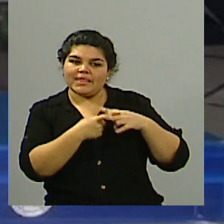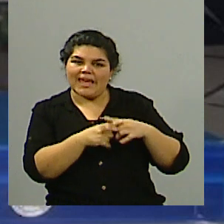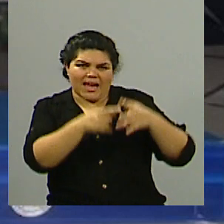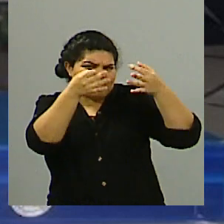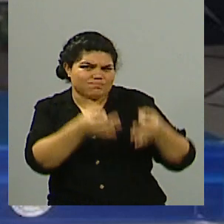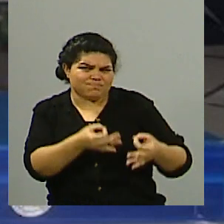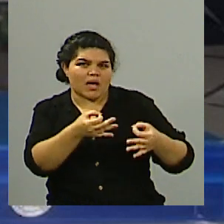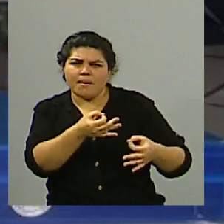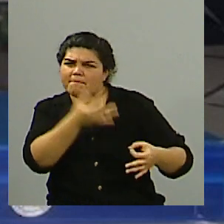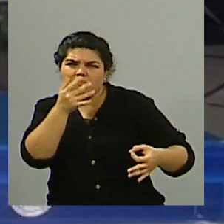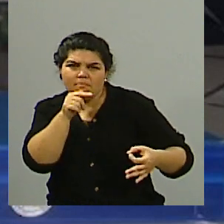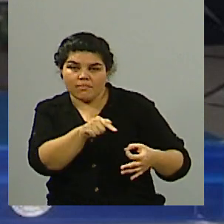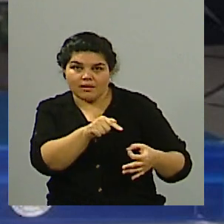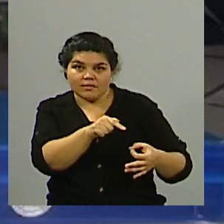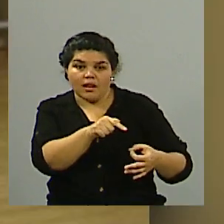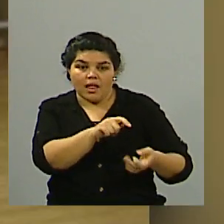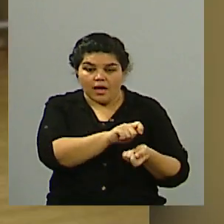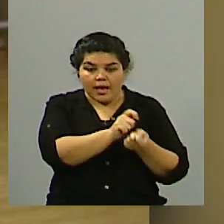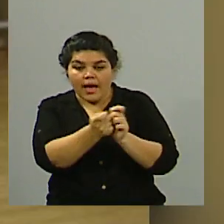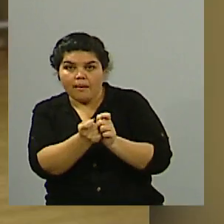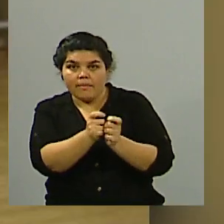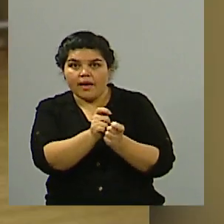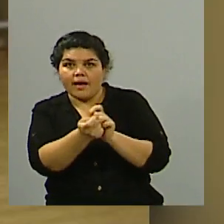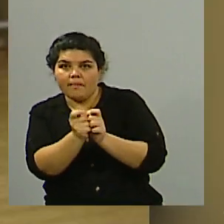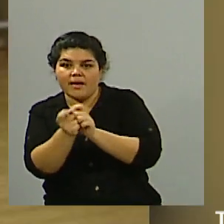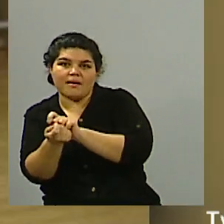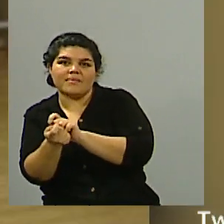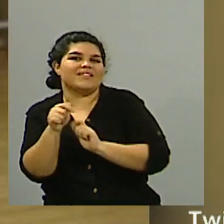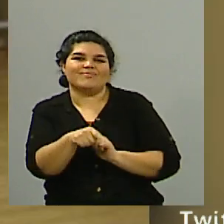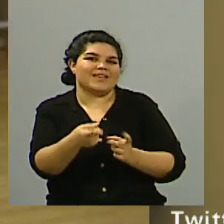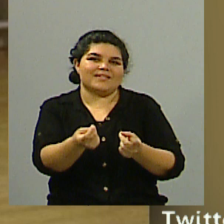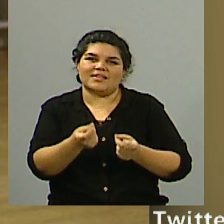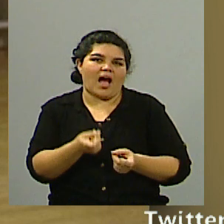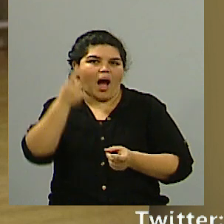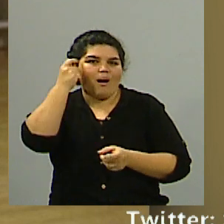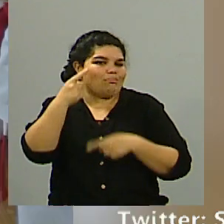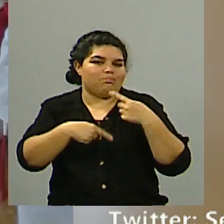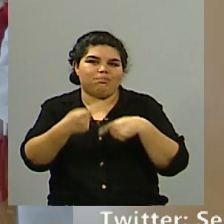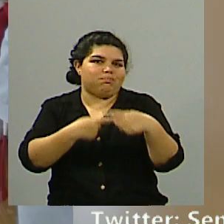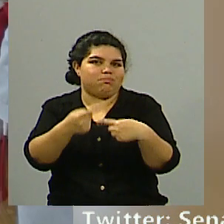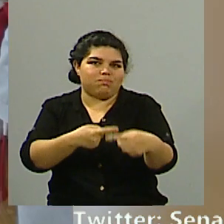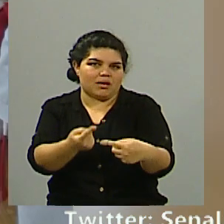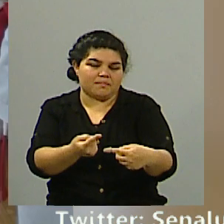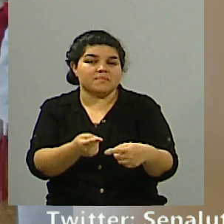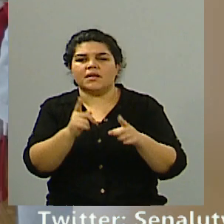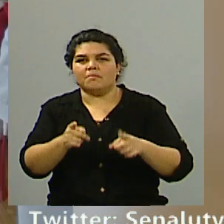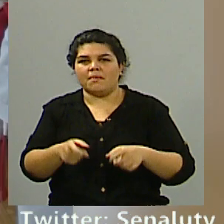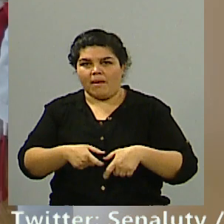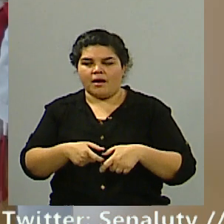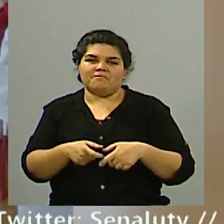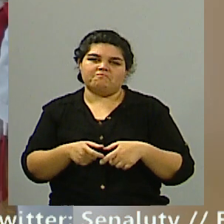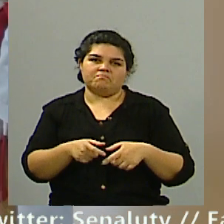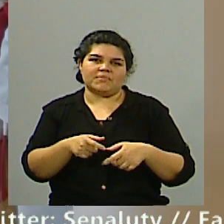implica cambiar de nivel técnico. Uh-huh. Siempre se va mejorando, siempre se va perfeccionando. Ahora, el karate, independientemente de los cinturones y de los